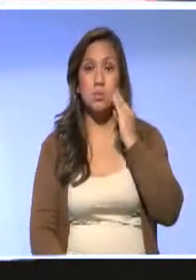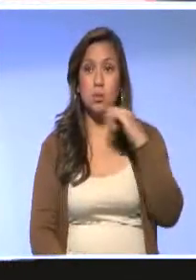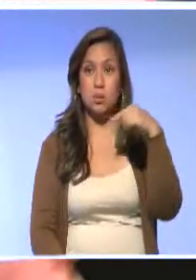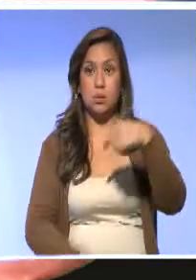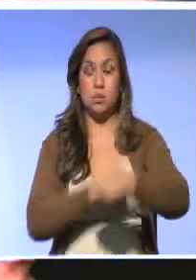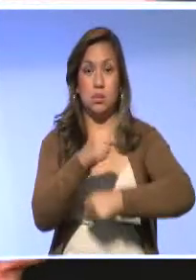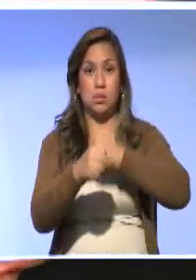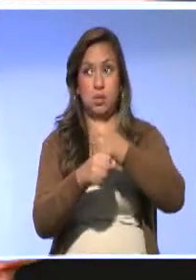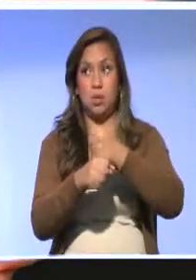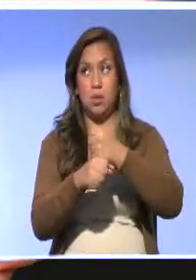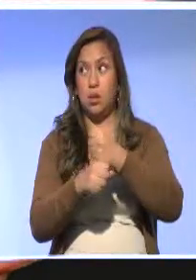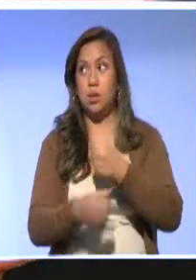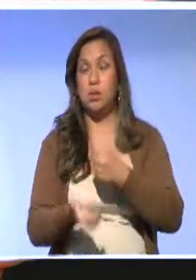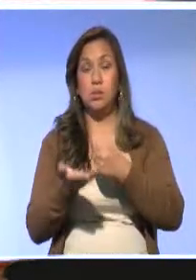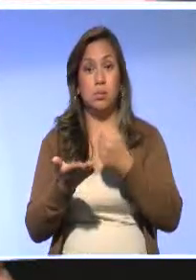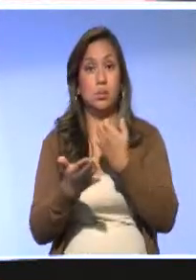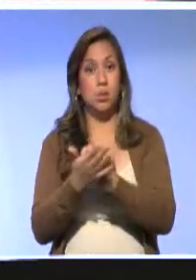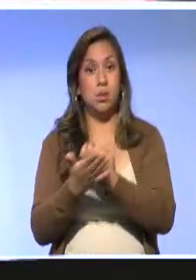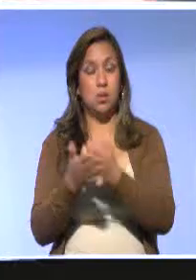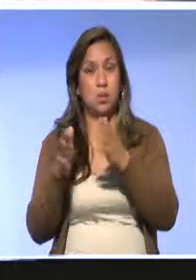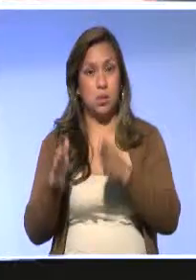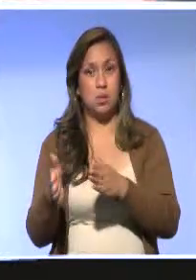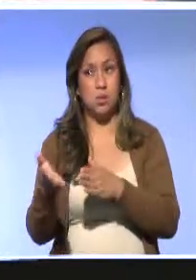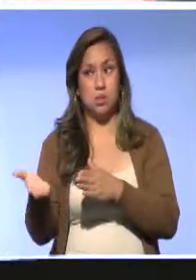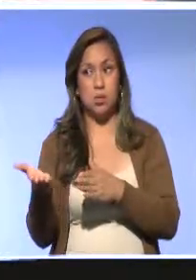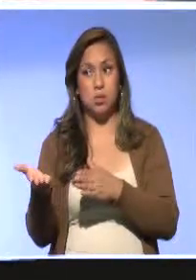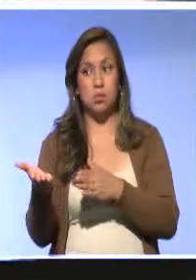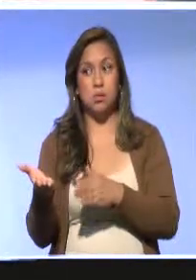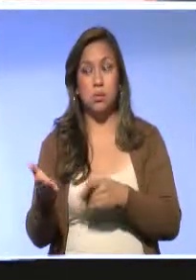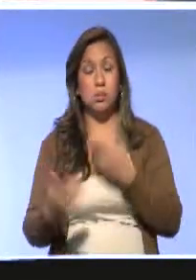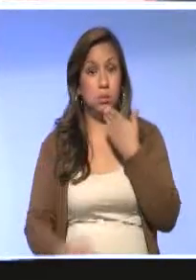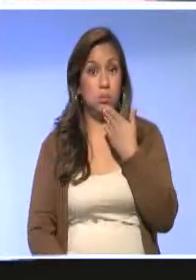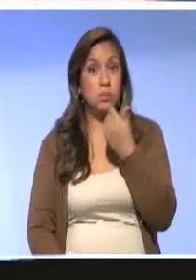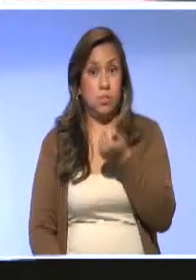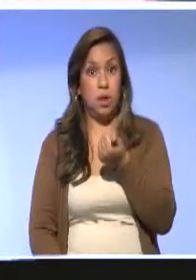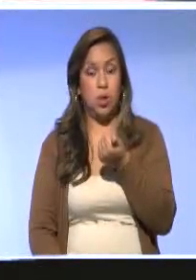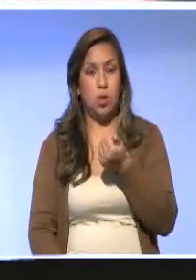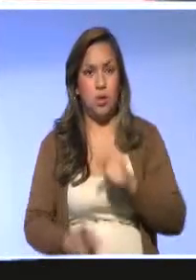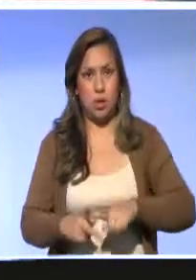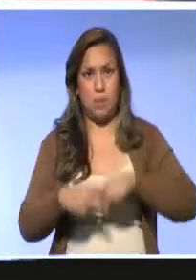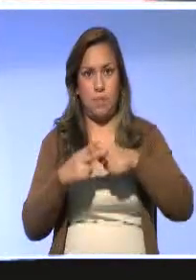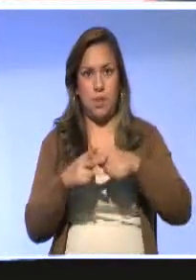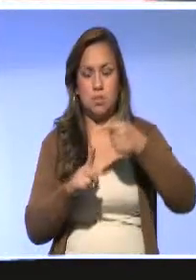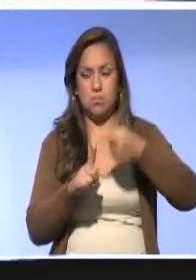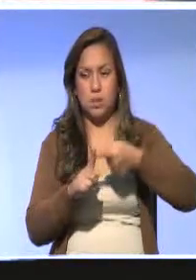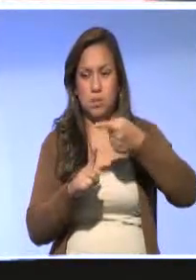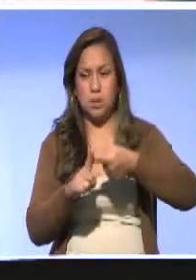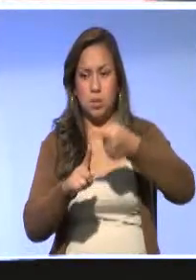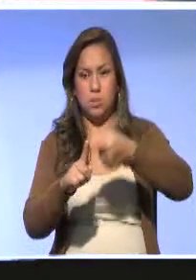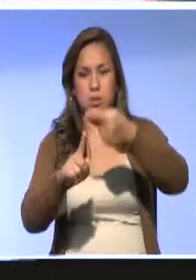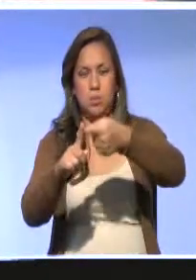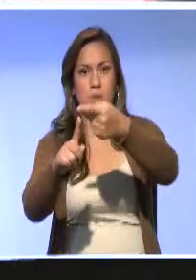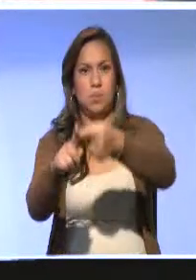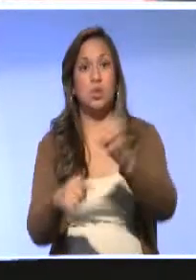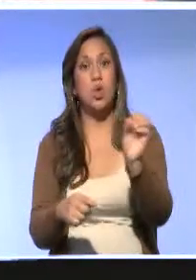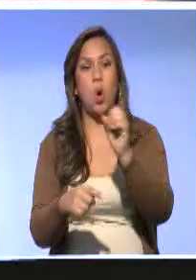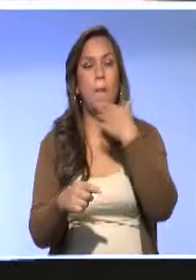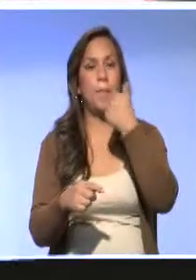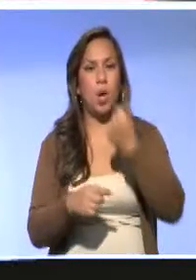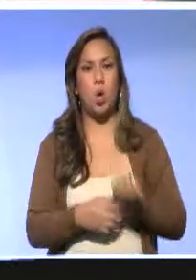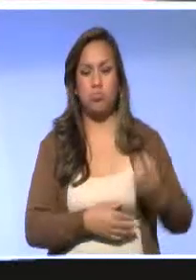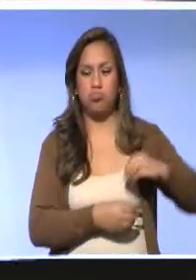desde su experiencia como economista es lo mejor lo deseable empezar a mensualizar o generar una especie de